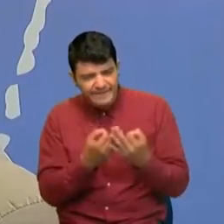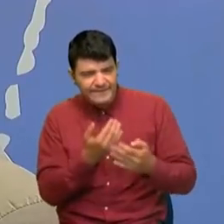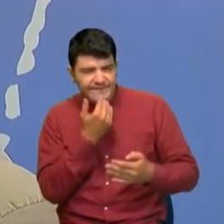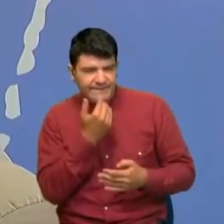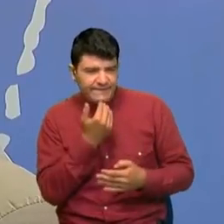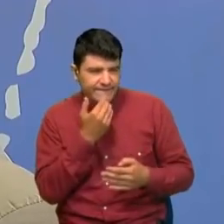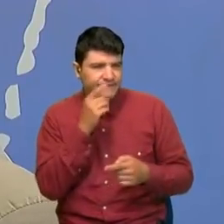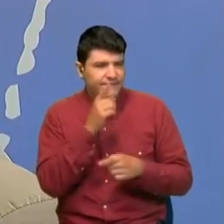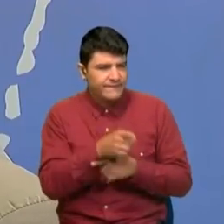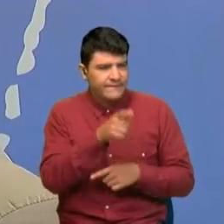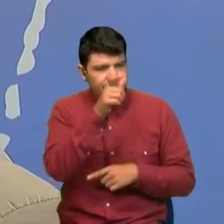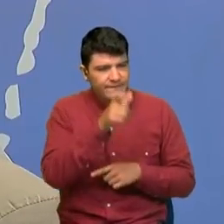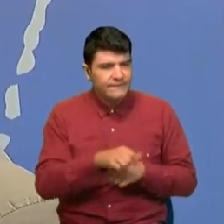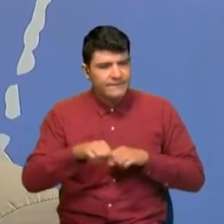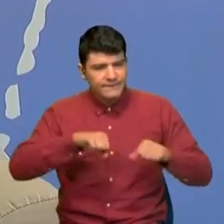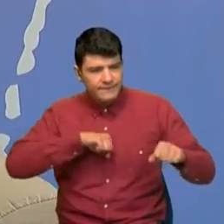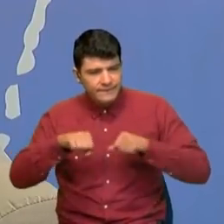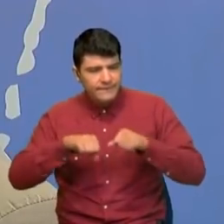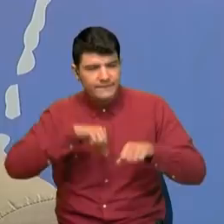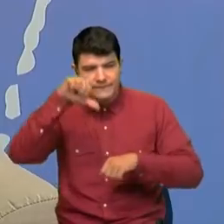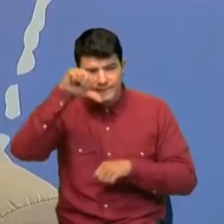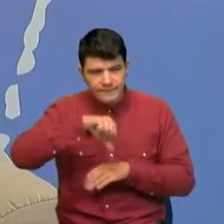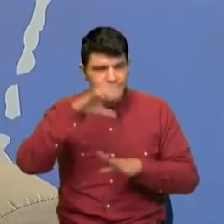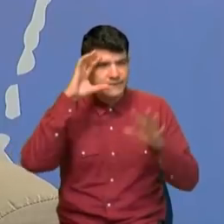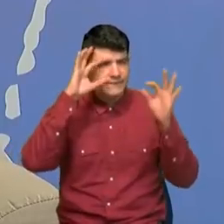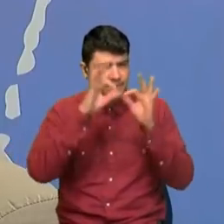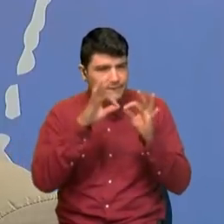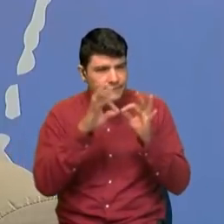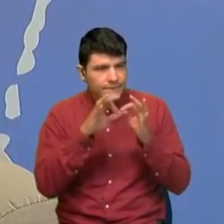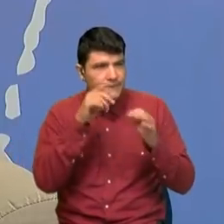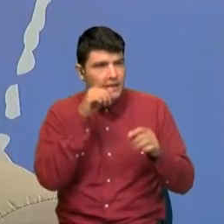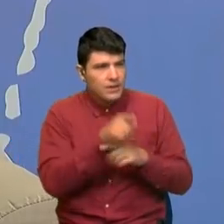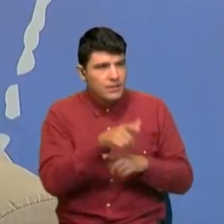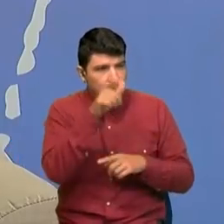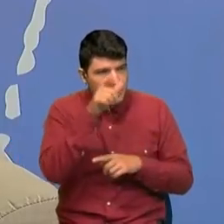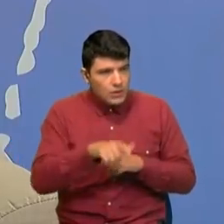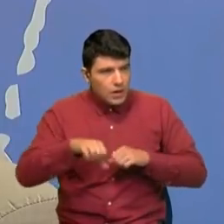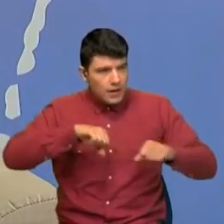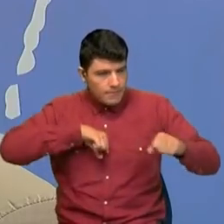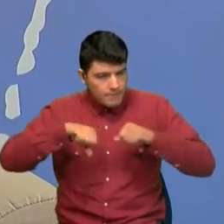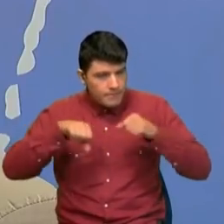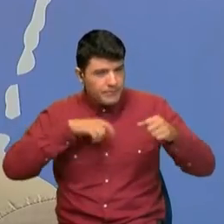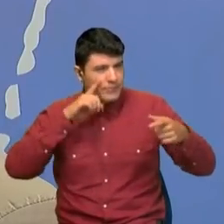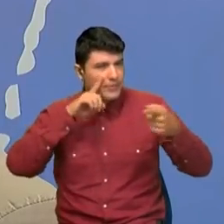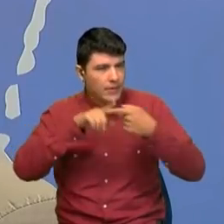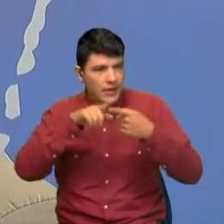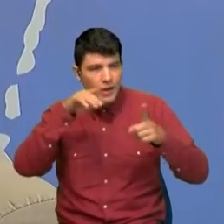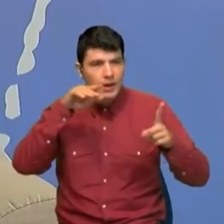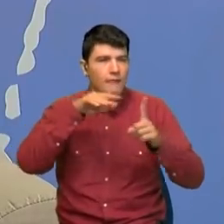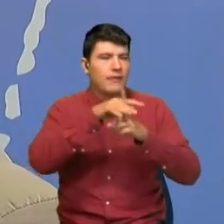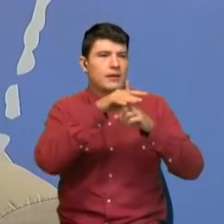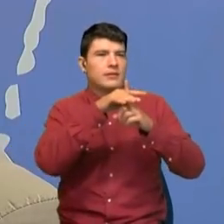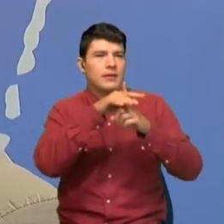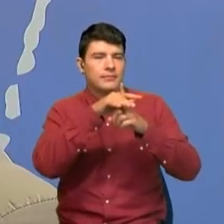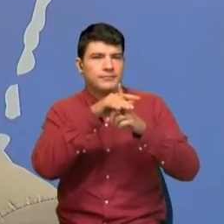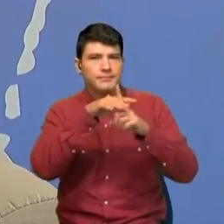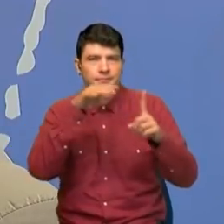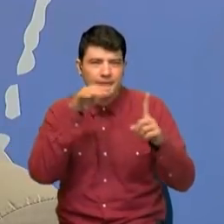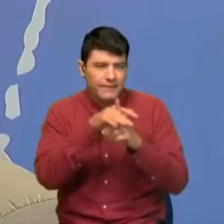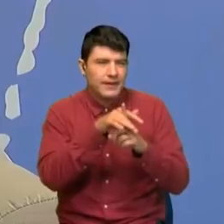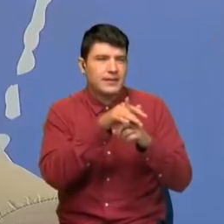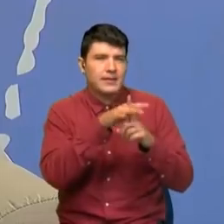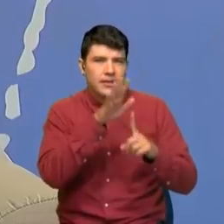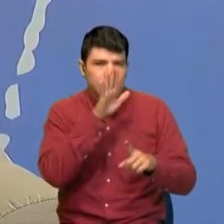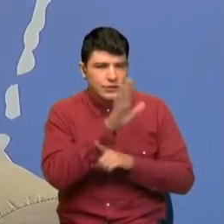ha actuado de mala fe, ha actuado en procura de afectar